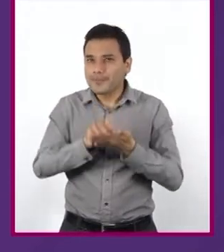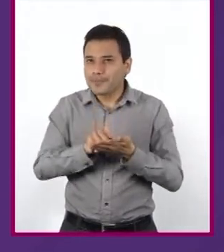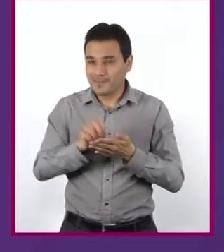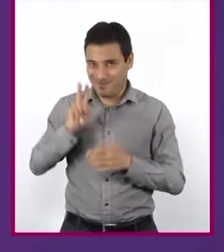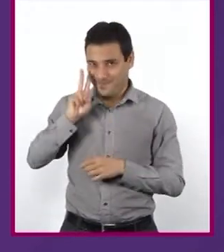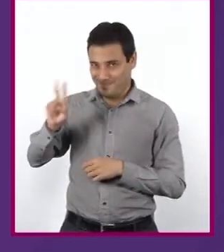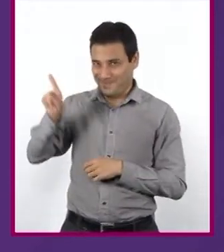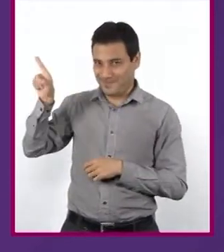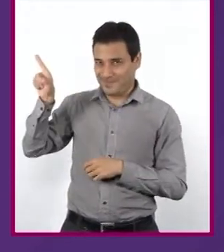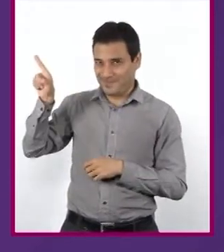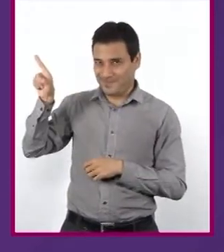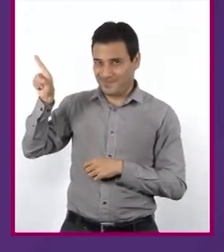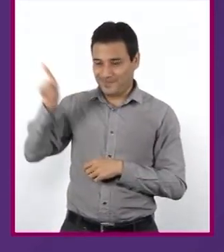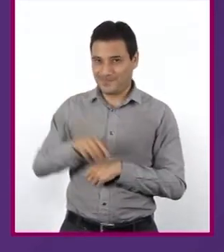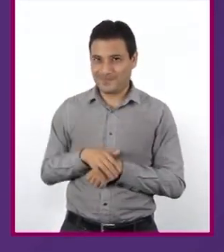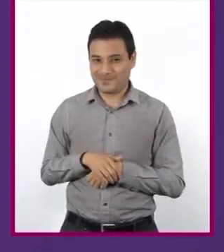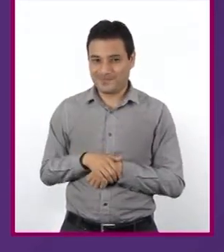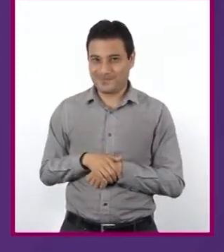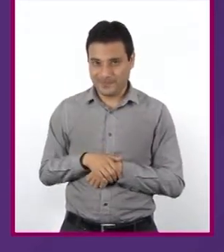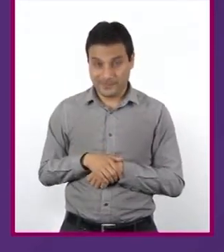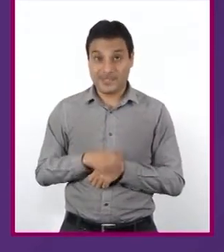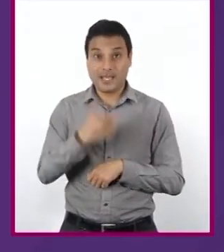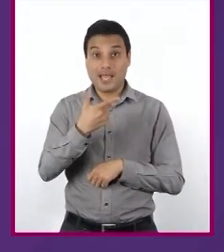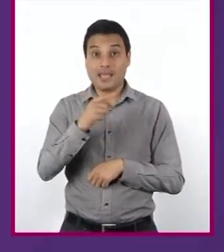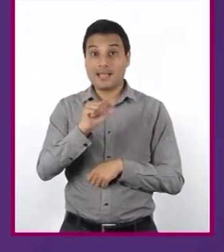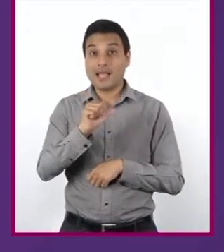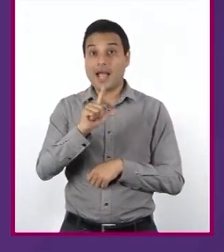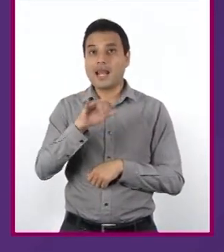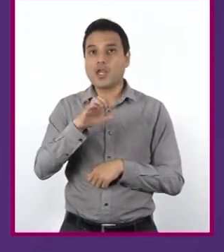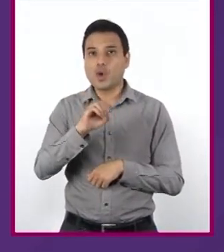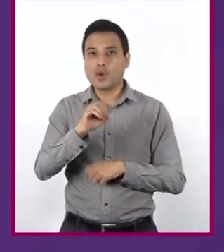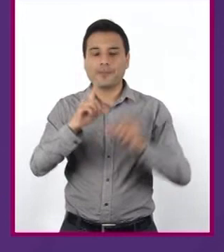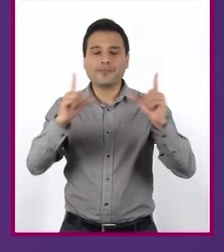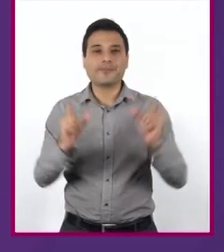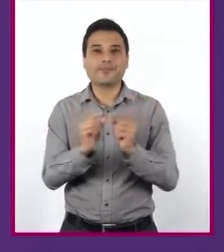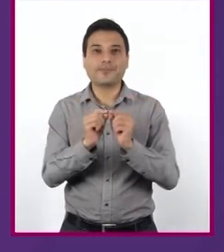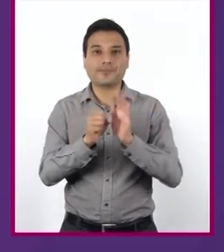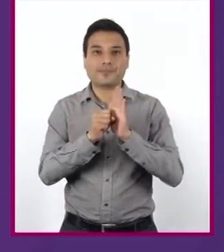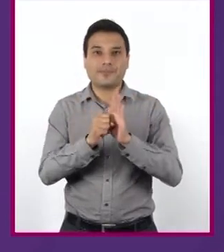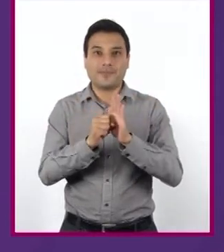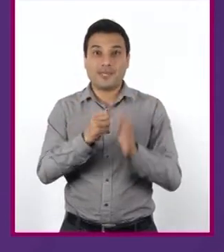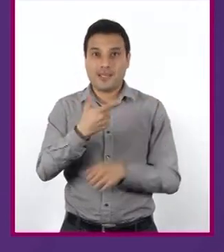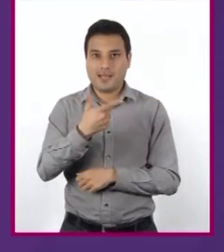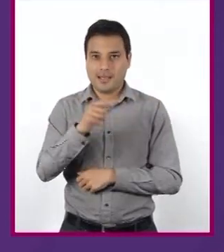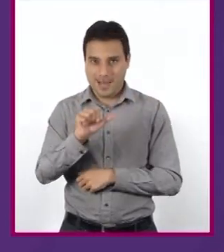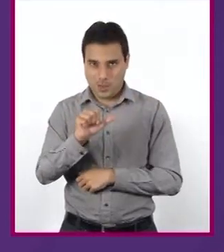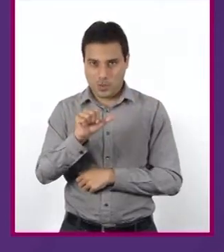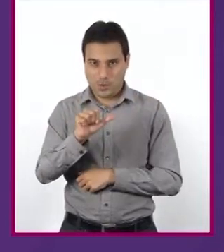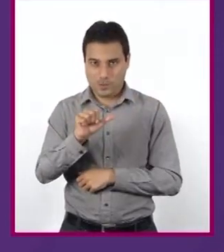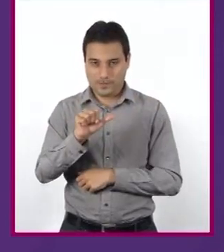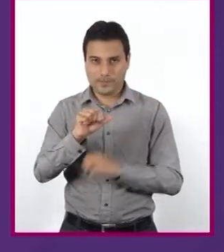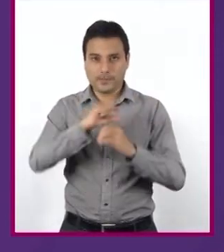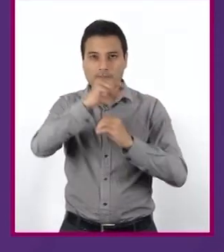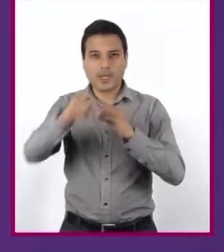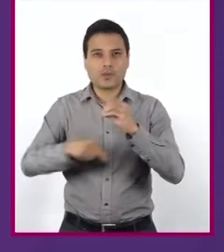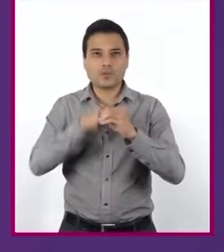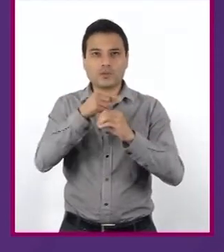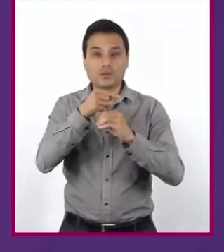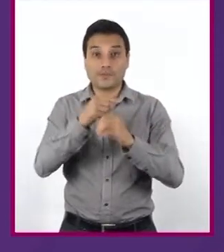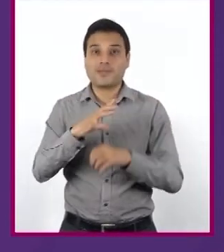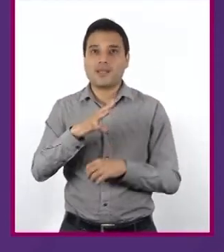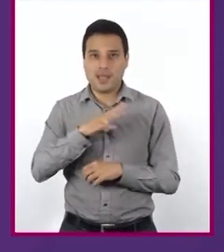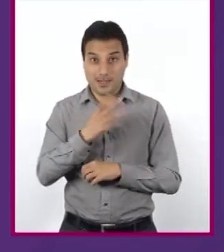de puntos. Tenemos al galio. Su símbolo es G mayúscula A minúscula. Sus átomos